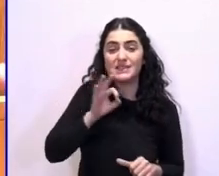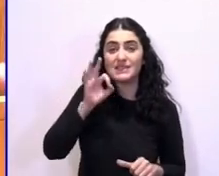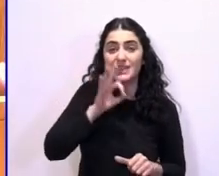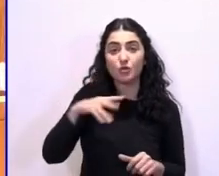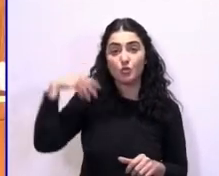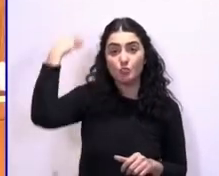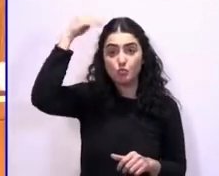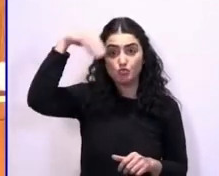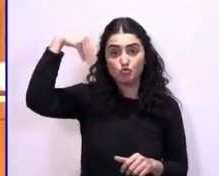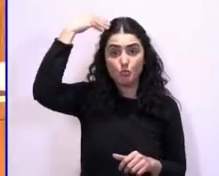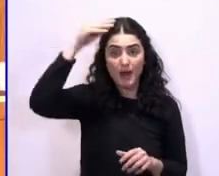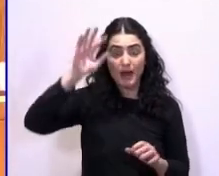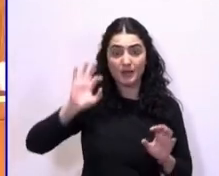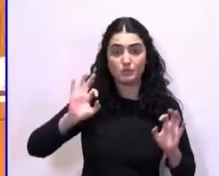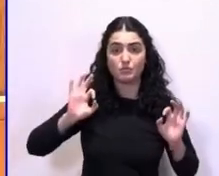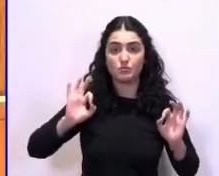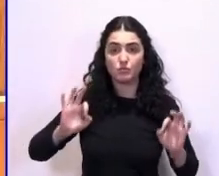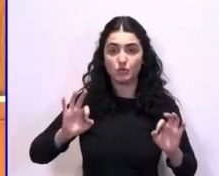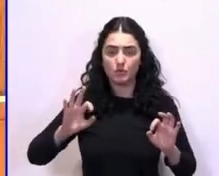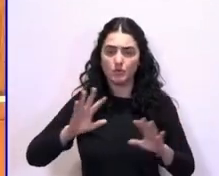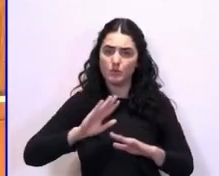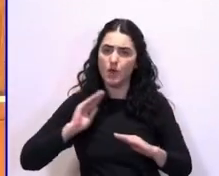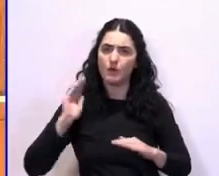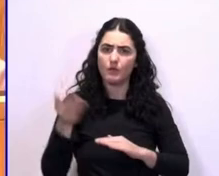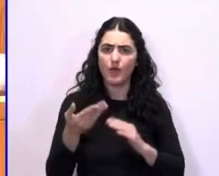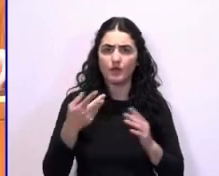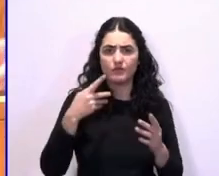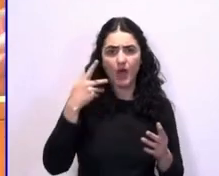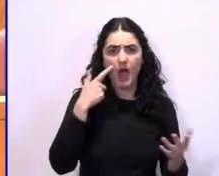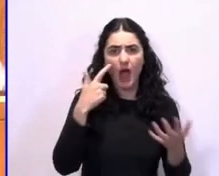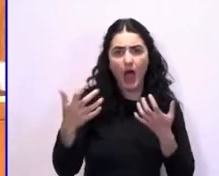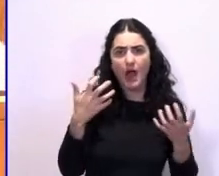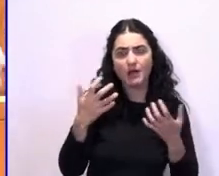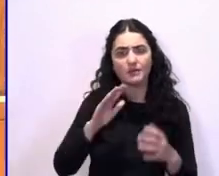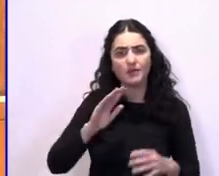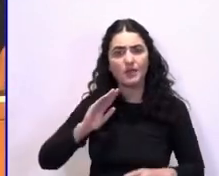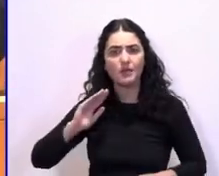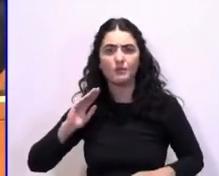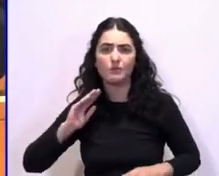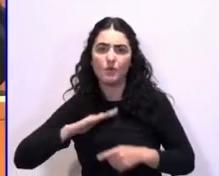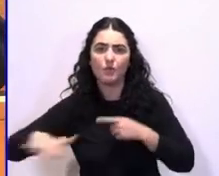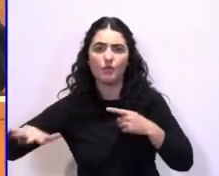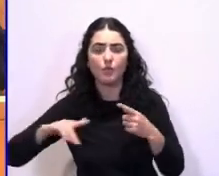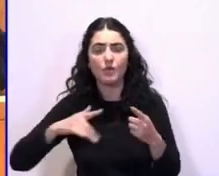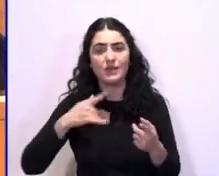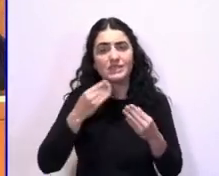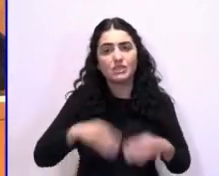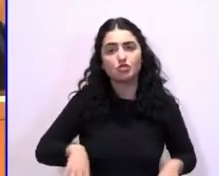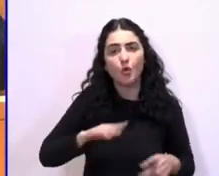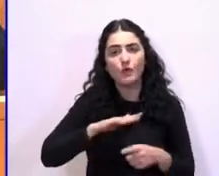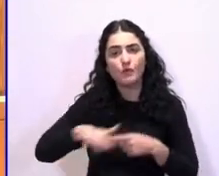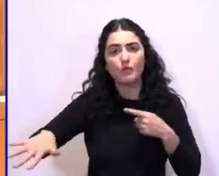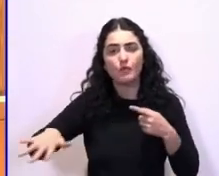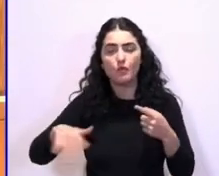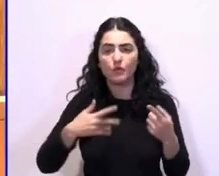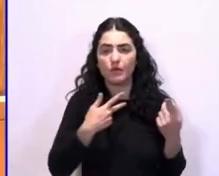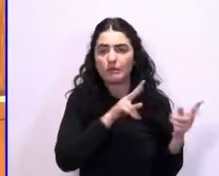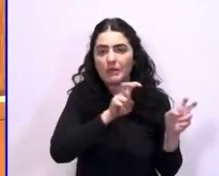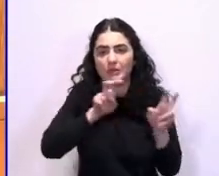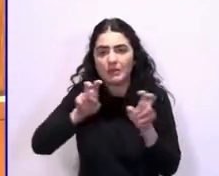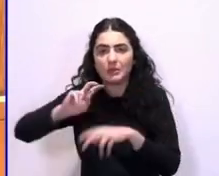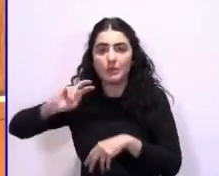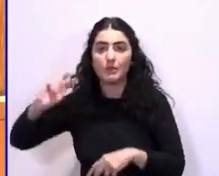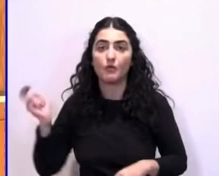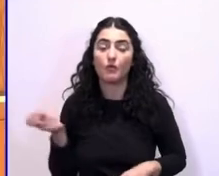musulmana, pues es evidente que ha tenido incidencia sobre el arte, ha tenido incidencia sobre la historia, ha tenido incidencia sobre distintas cuestiones. Pero eso es algo que